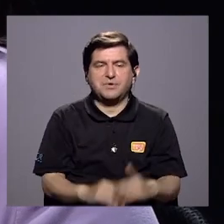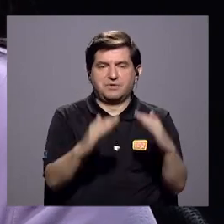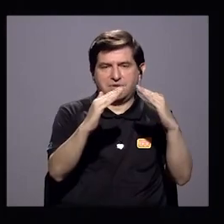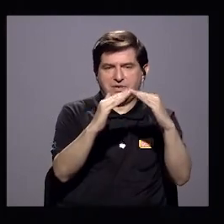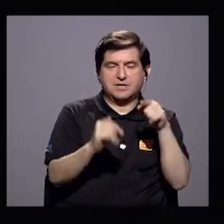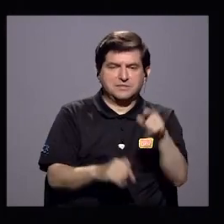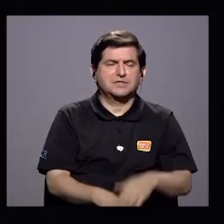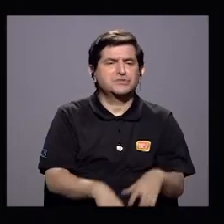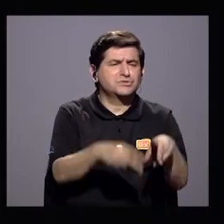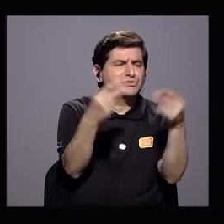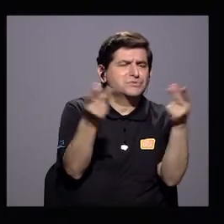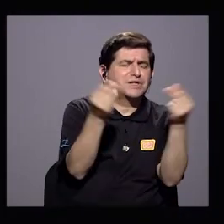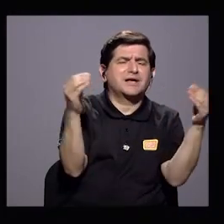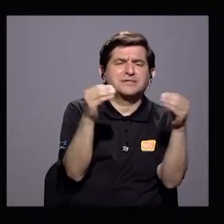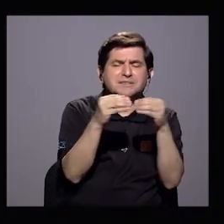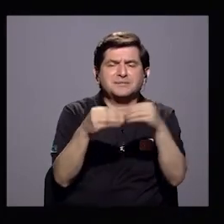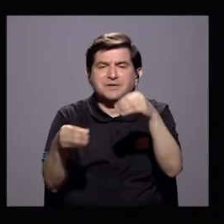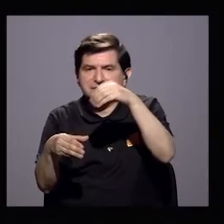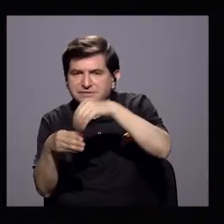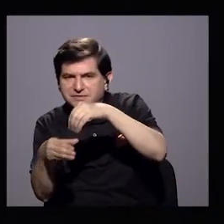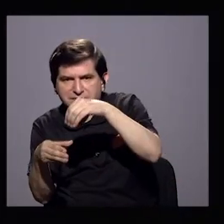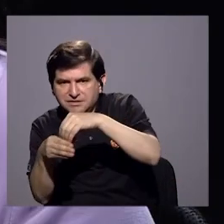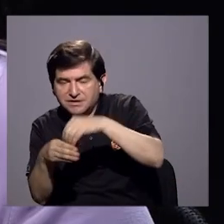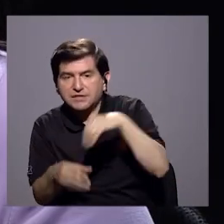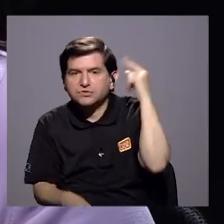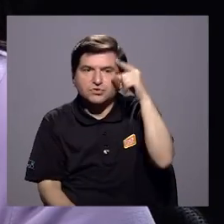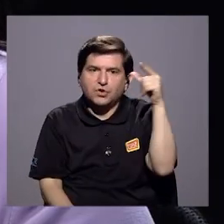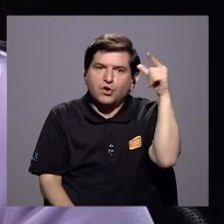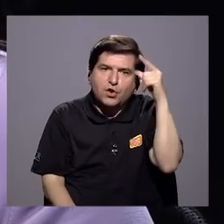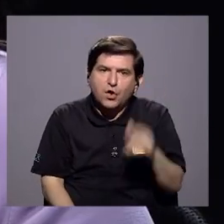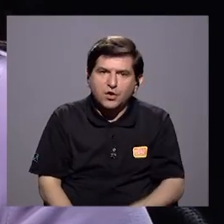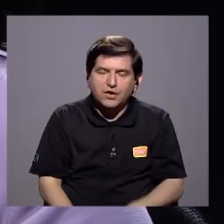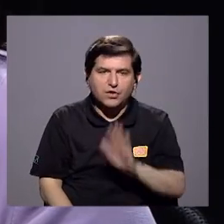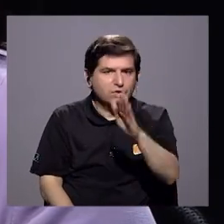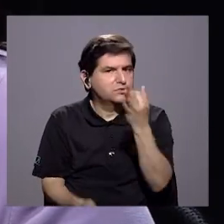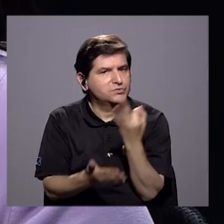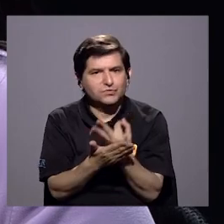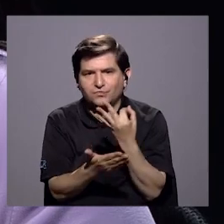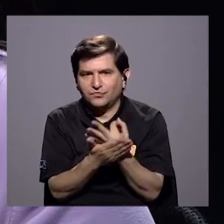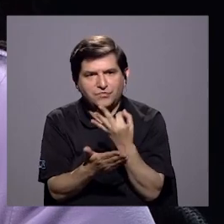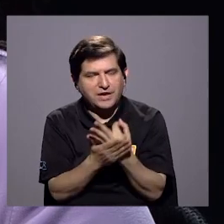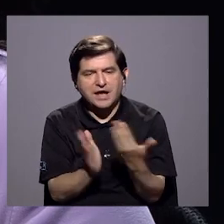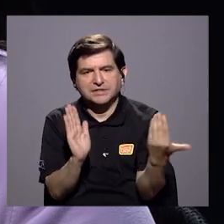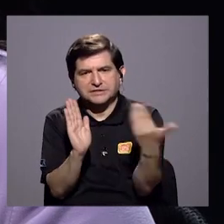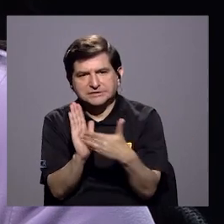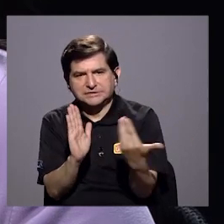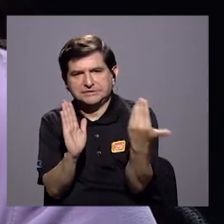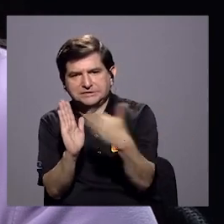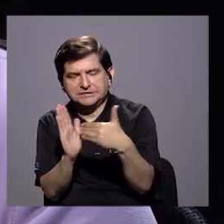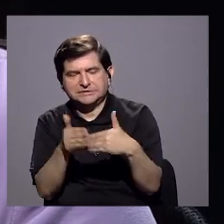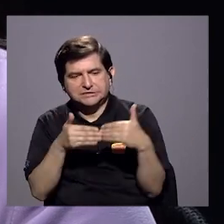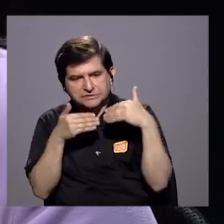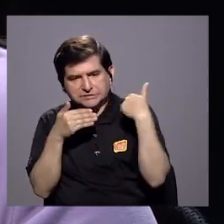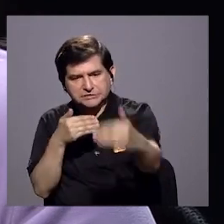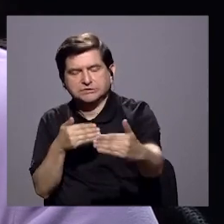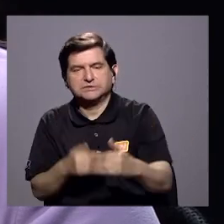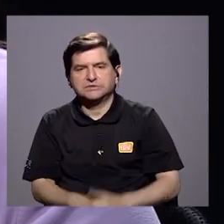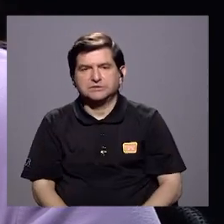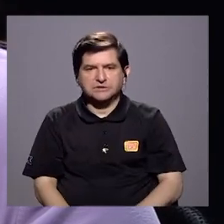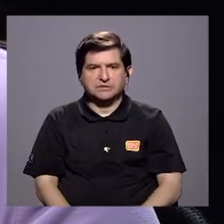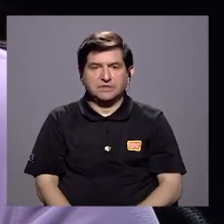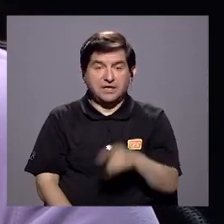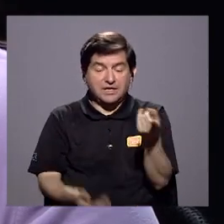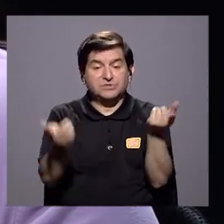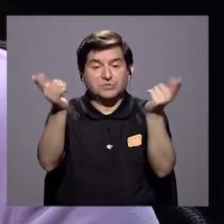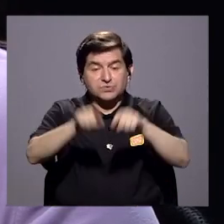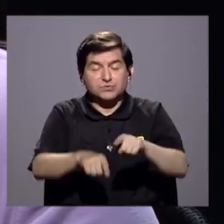casa, si usted gasta más de lo que ingresa a su casa, obviamente sus finanzas se van a venir viendo deterioradas con el tiempo. Es exactamente